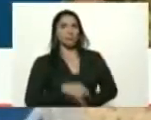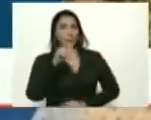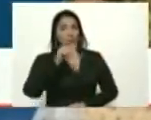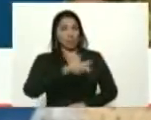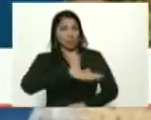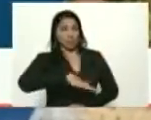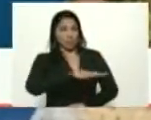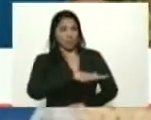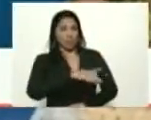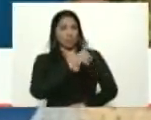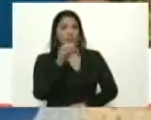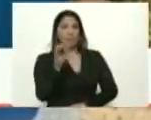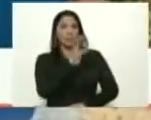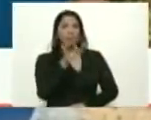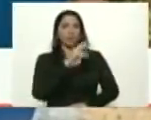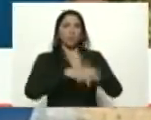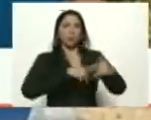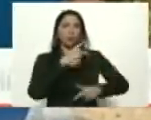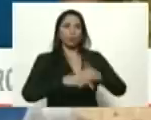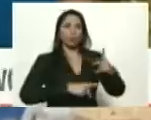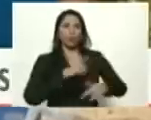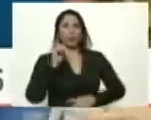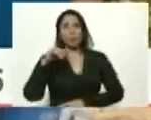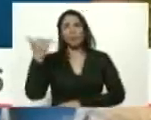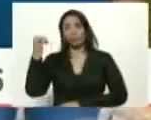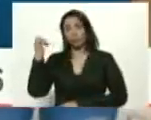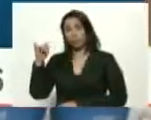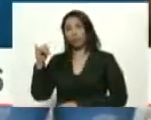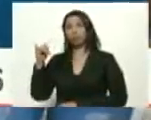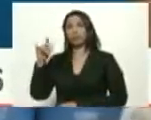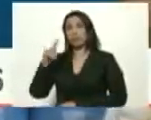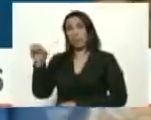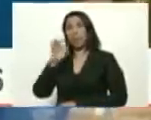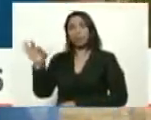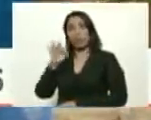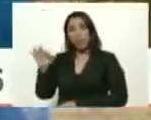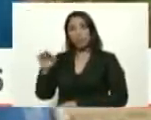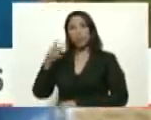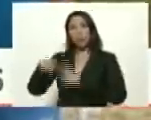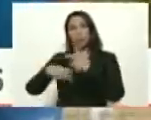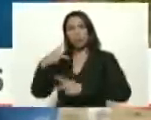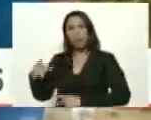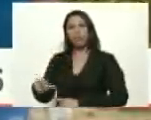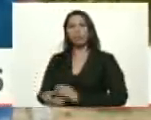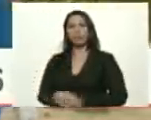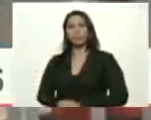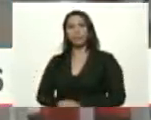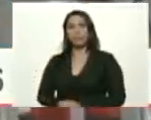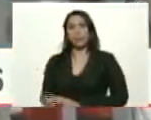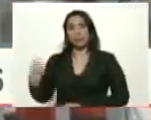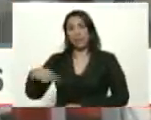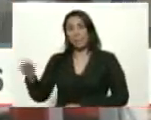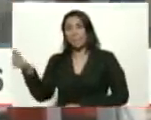100% productivo. Así es, y Yaracuy 100% productivo. Quiero decirle, presidente, que tenemos más